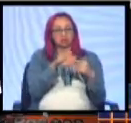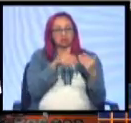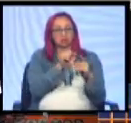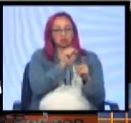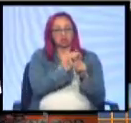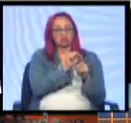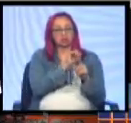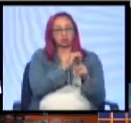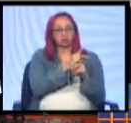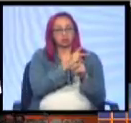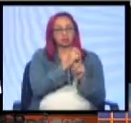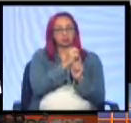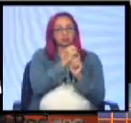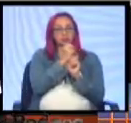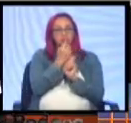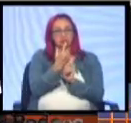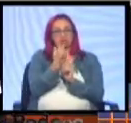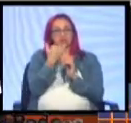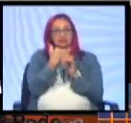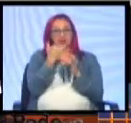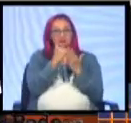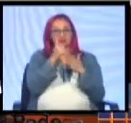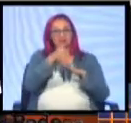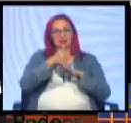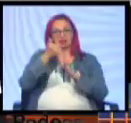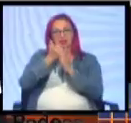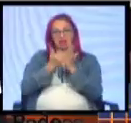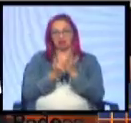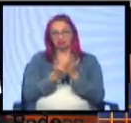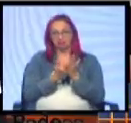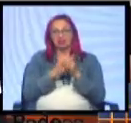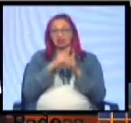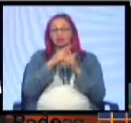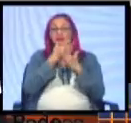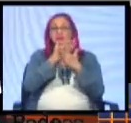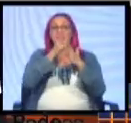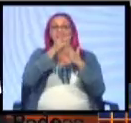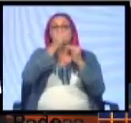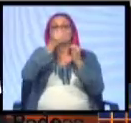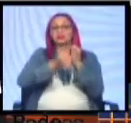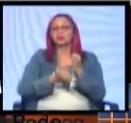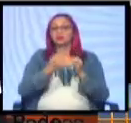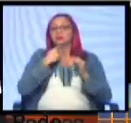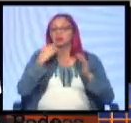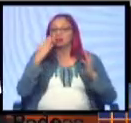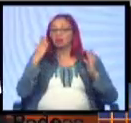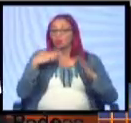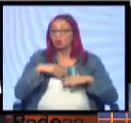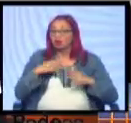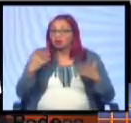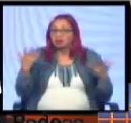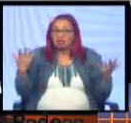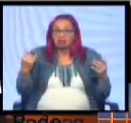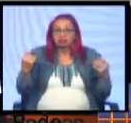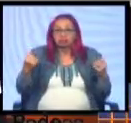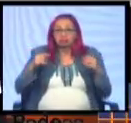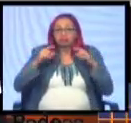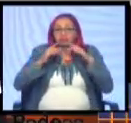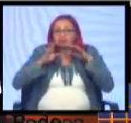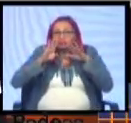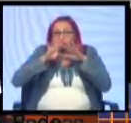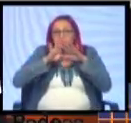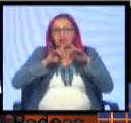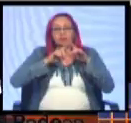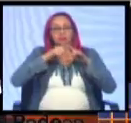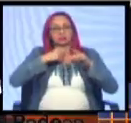caso que la Junta de Protección Social les plantea, llegan a la conclusión de que aquí no hay ninguna estafa. Entonces,